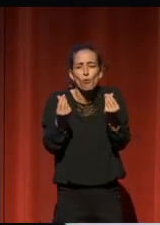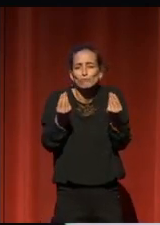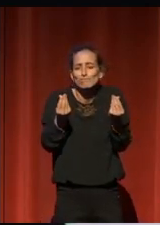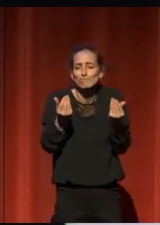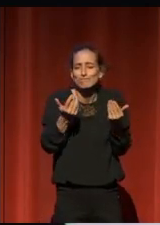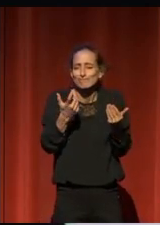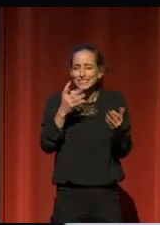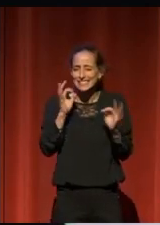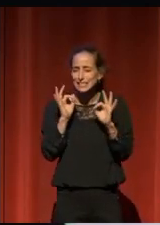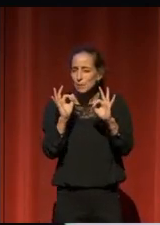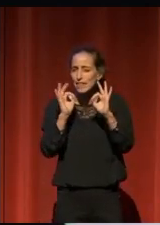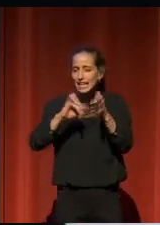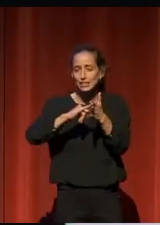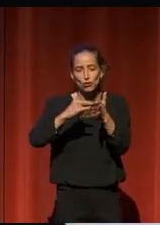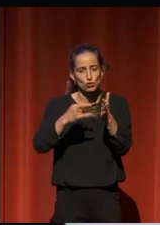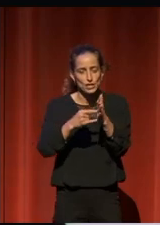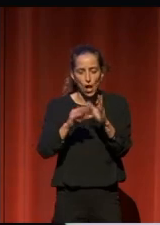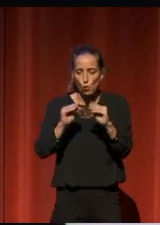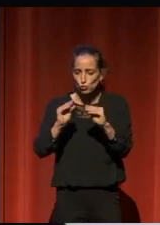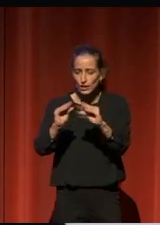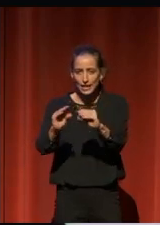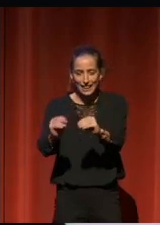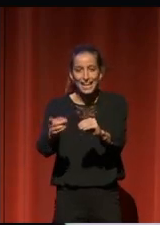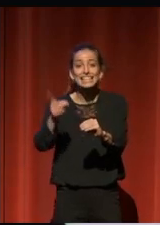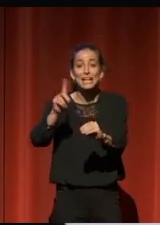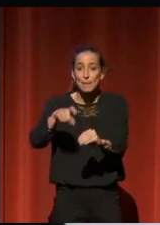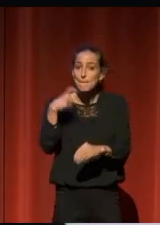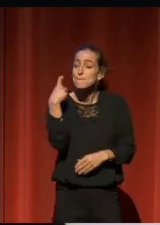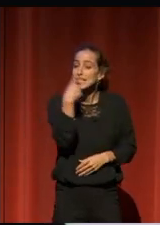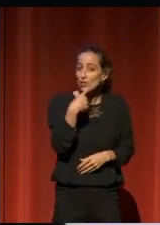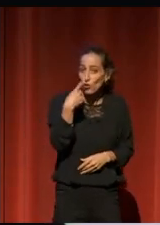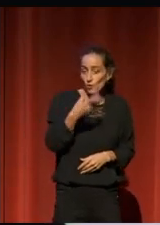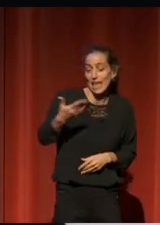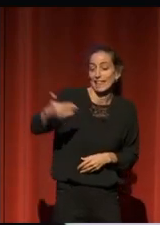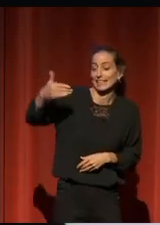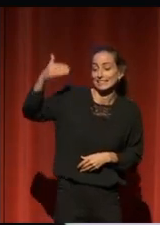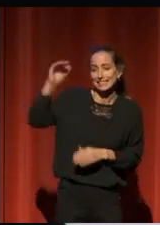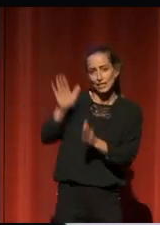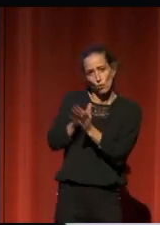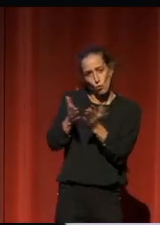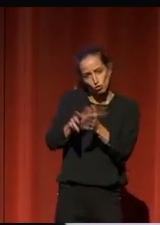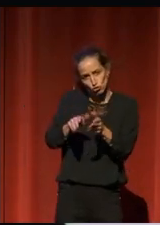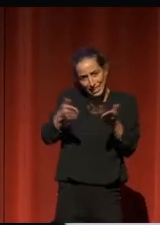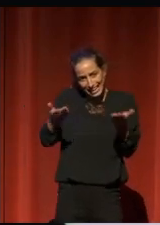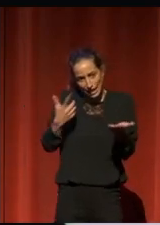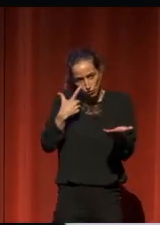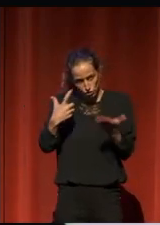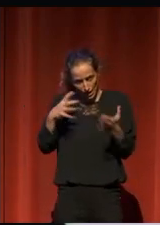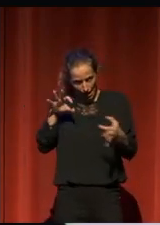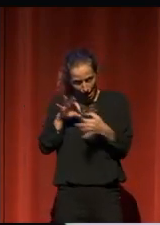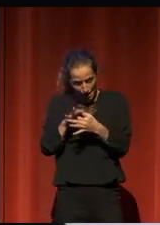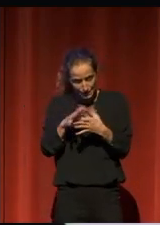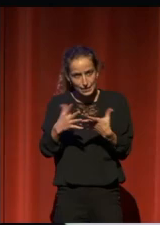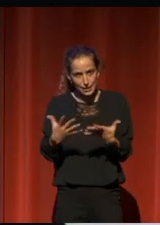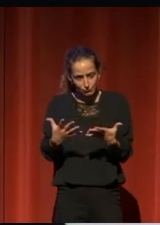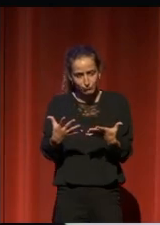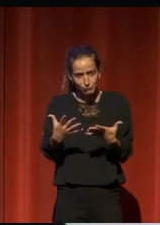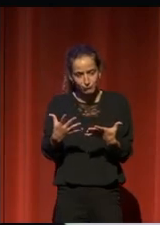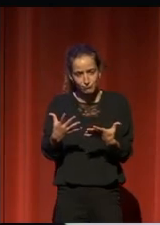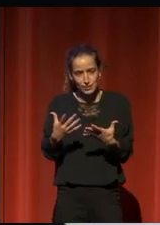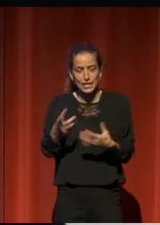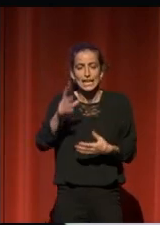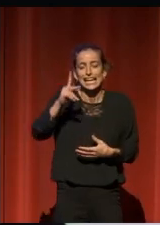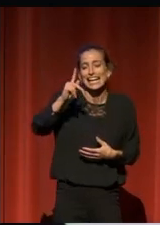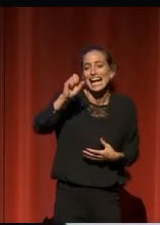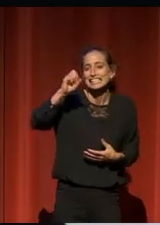sofisticadísima tecnología y leen mitología y antiguos tratados de arte. Releen a Kassirer y